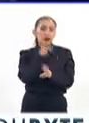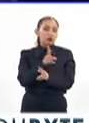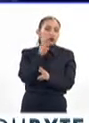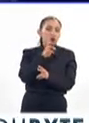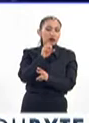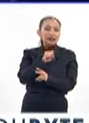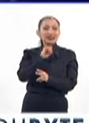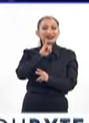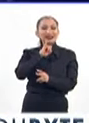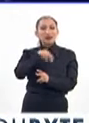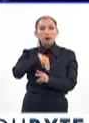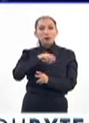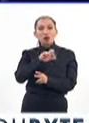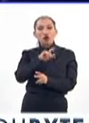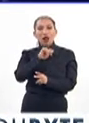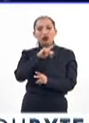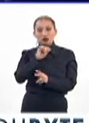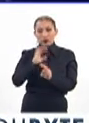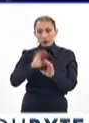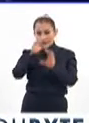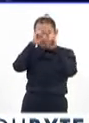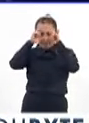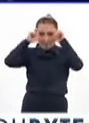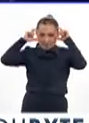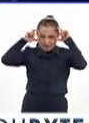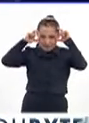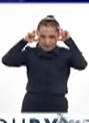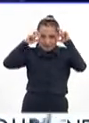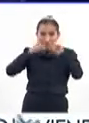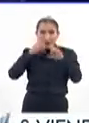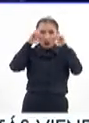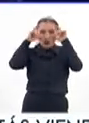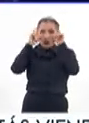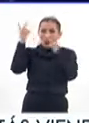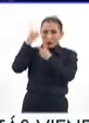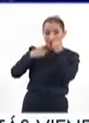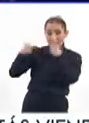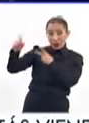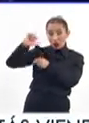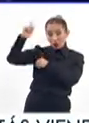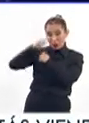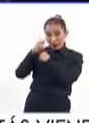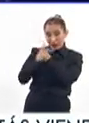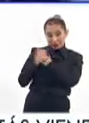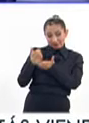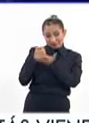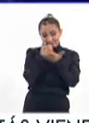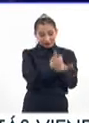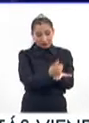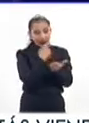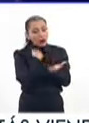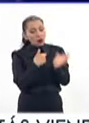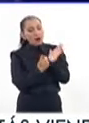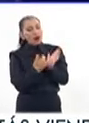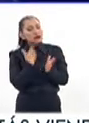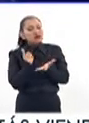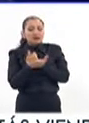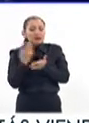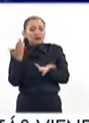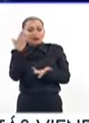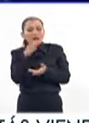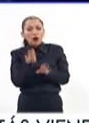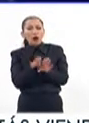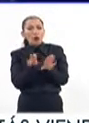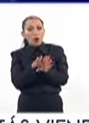simulación, sobre realidad virtual, en el cual traemos gente del extranjero que nos ayude un poco a